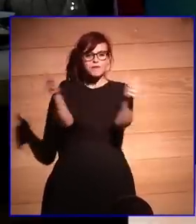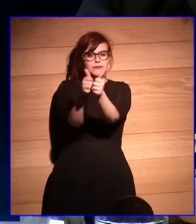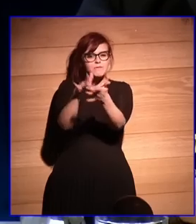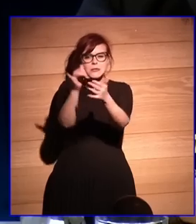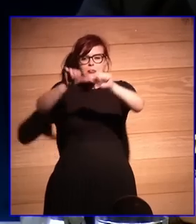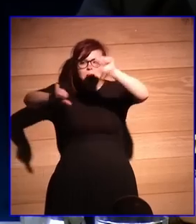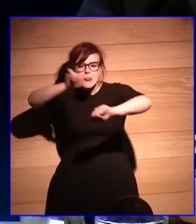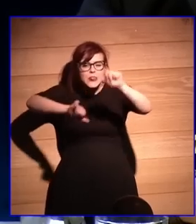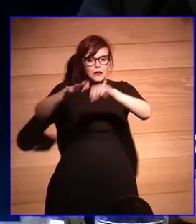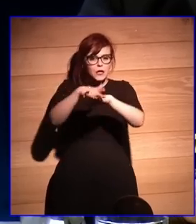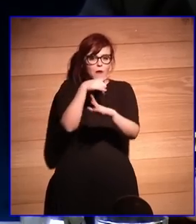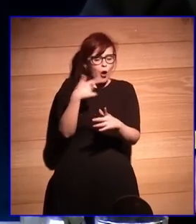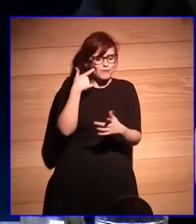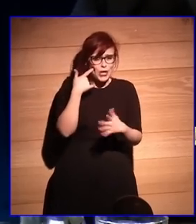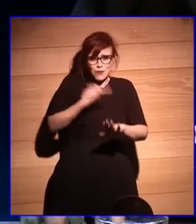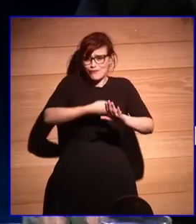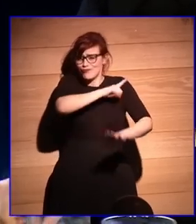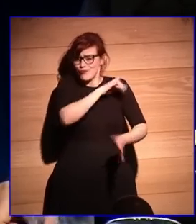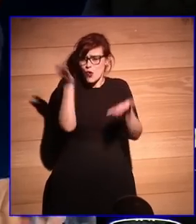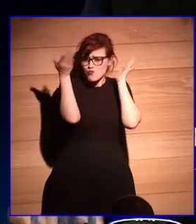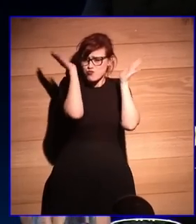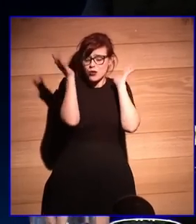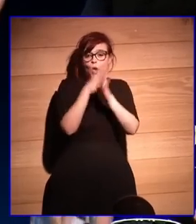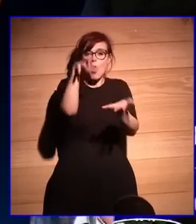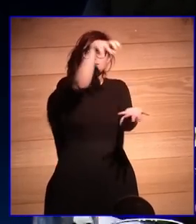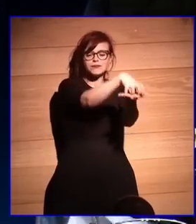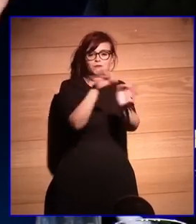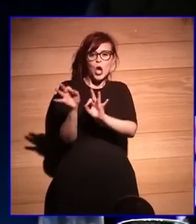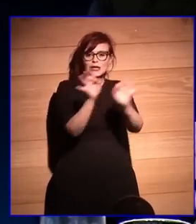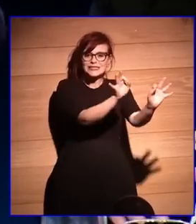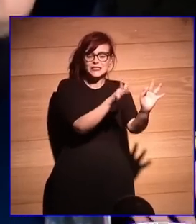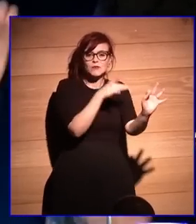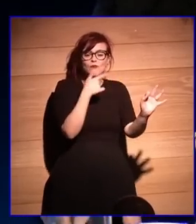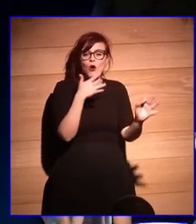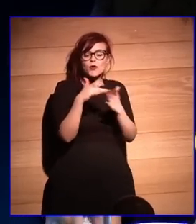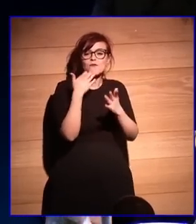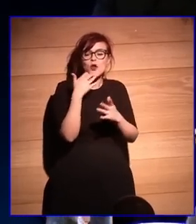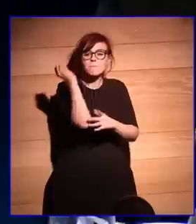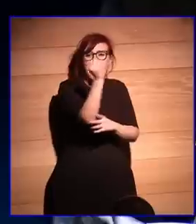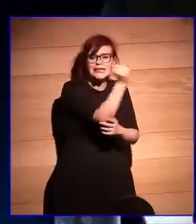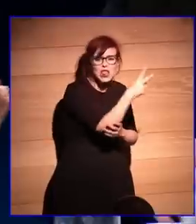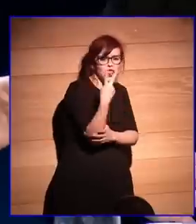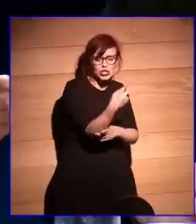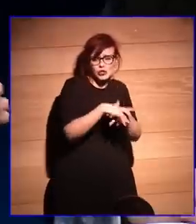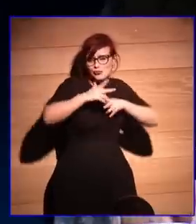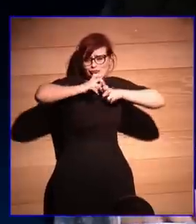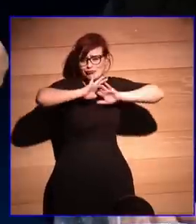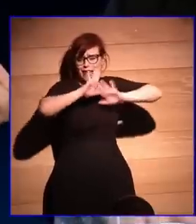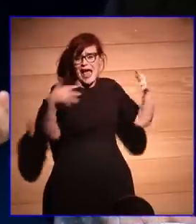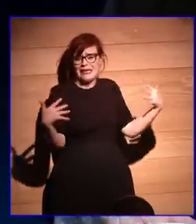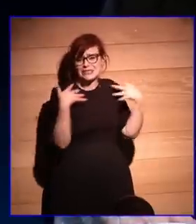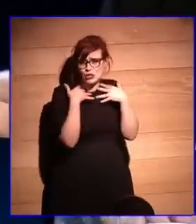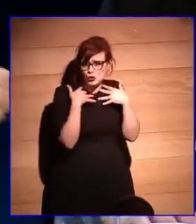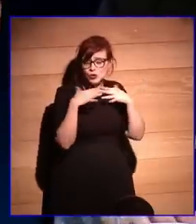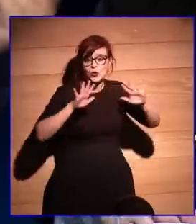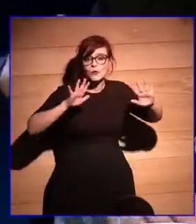ellos. Hacía barbaridades. Tenía un barracón, tenía tifus dos personas, mataba a todos. Algo brutal, asqueroso. Pero tenía cosas